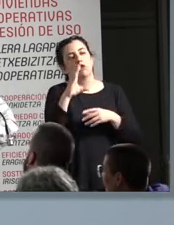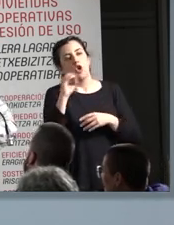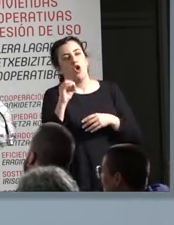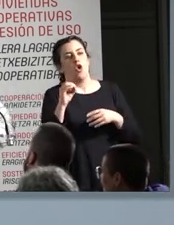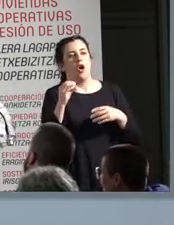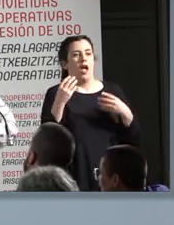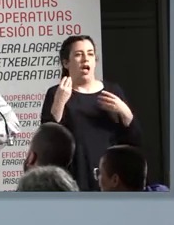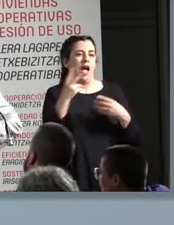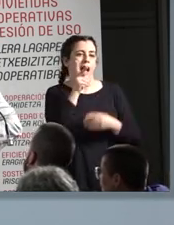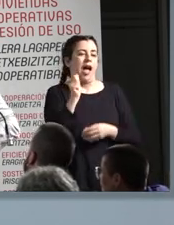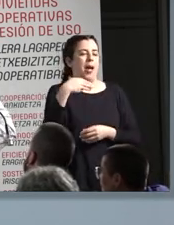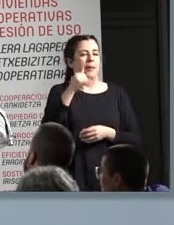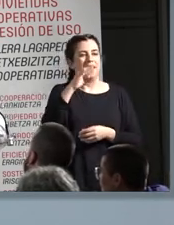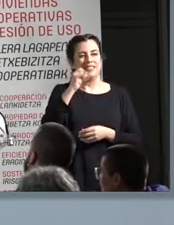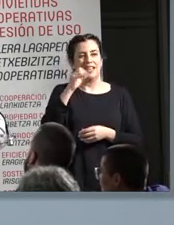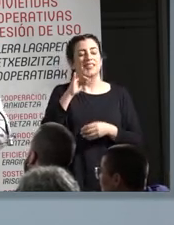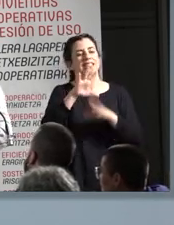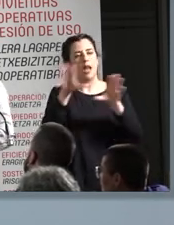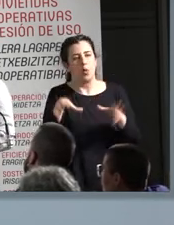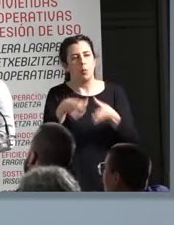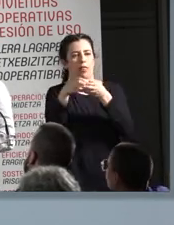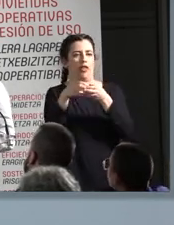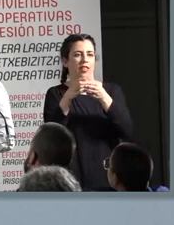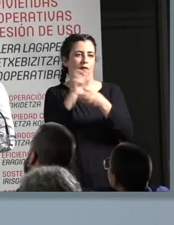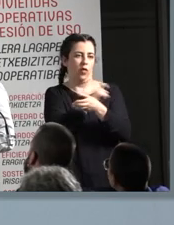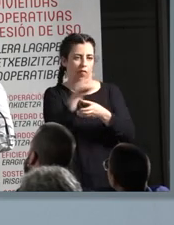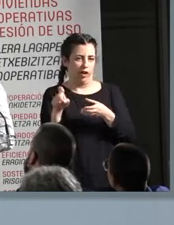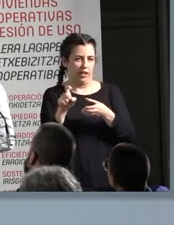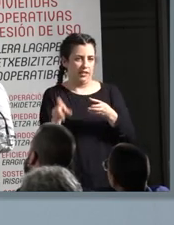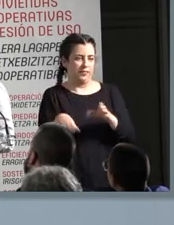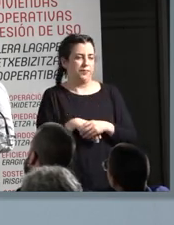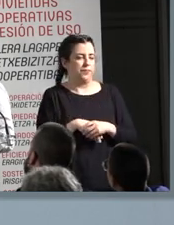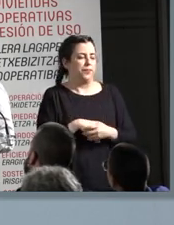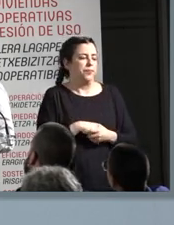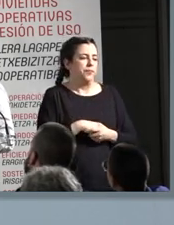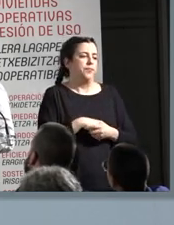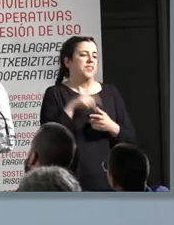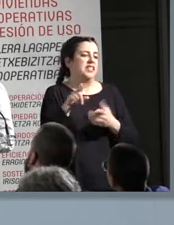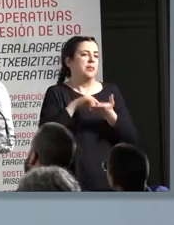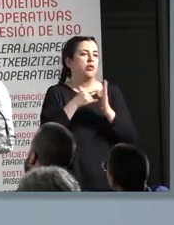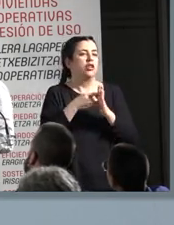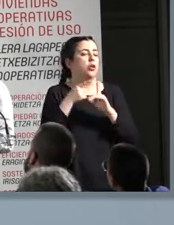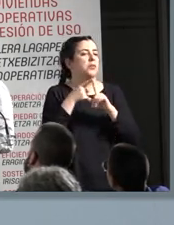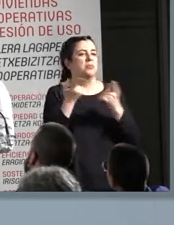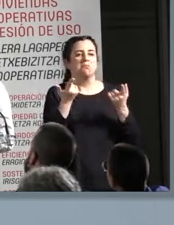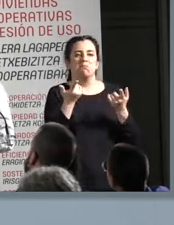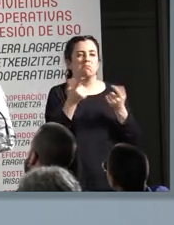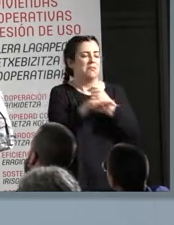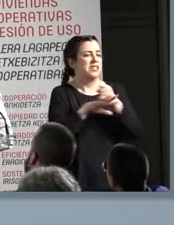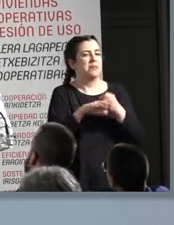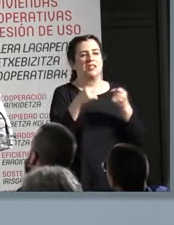la agrupación de fundaciones. Este proyecto es para hacer básicamente alquiler en el 60% y